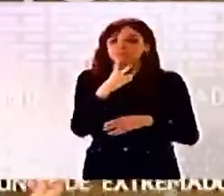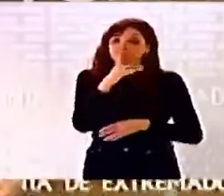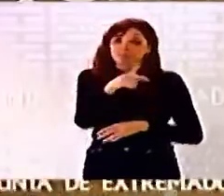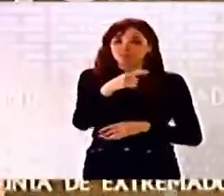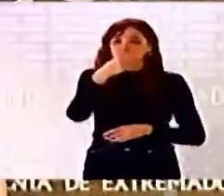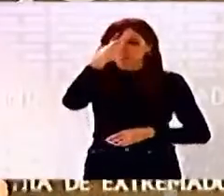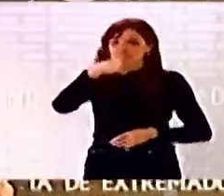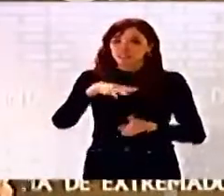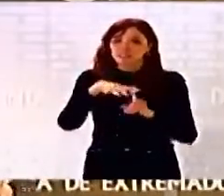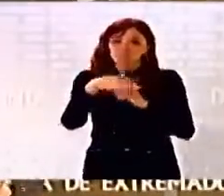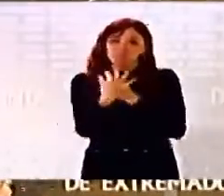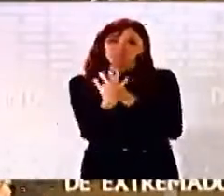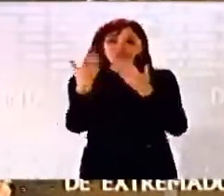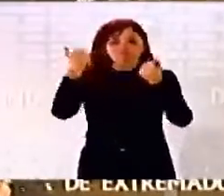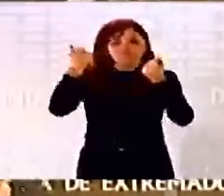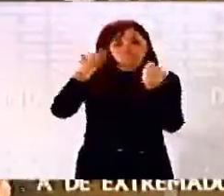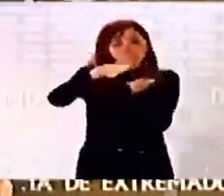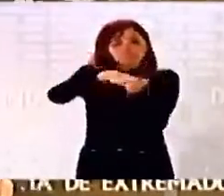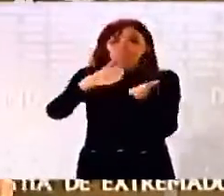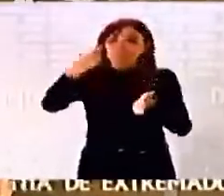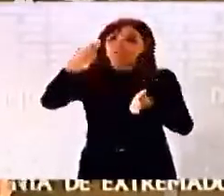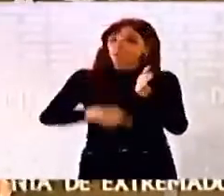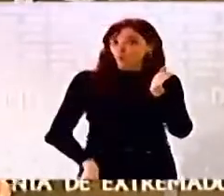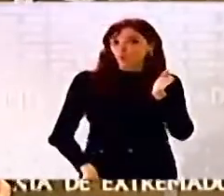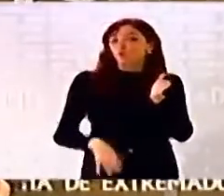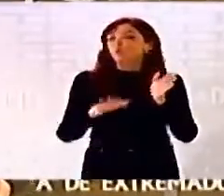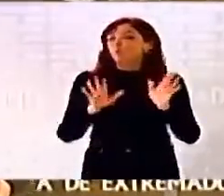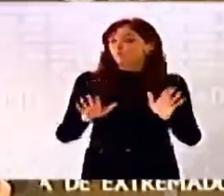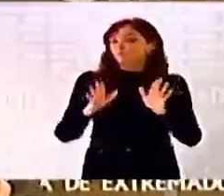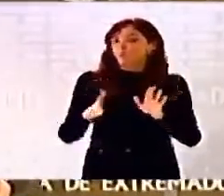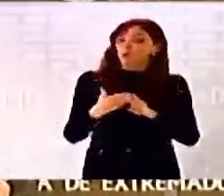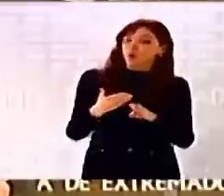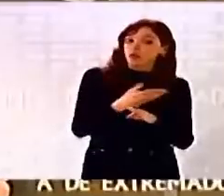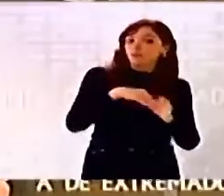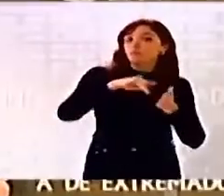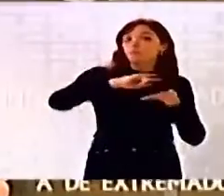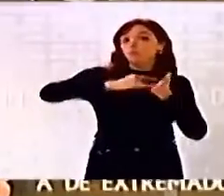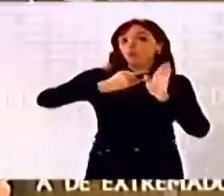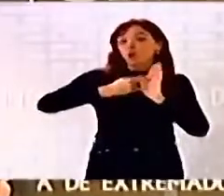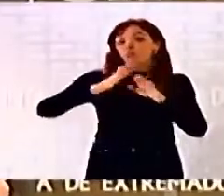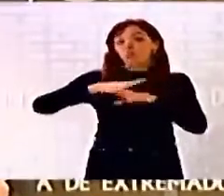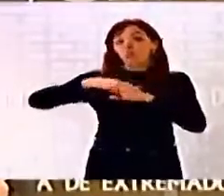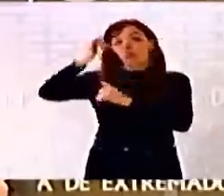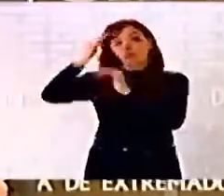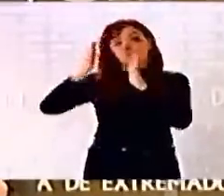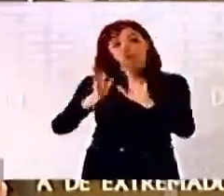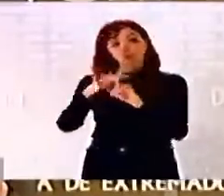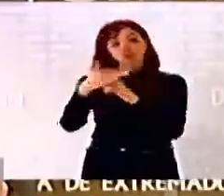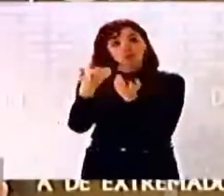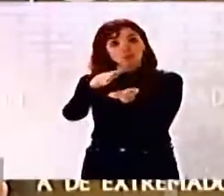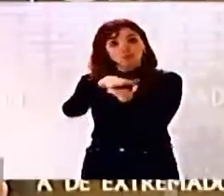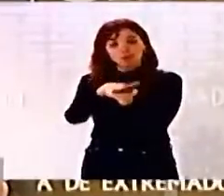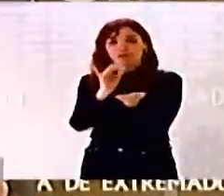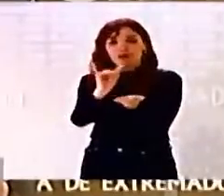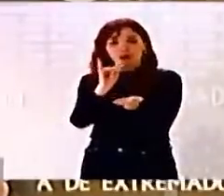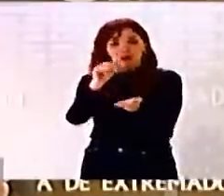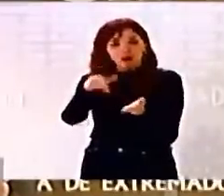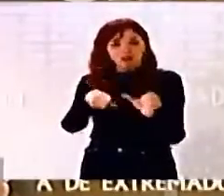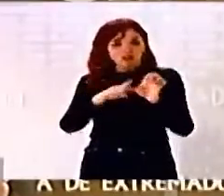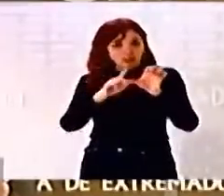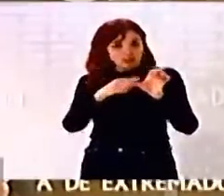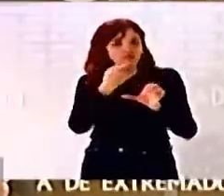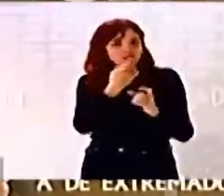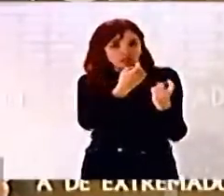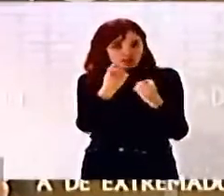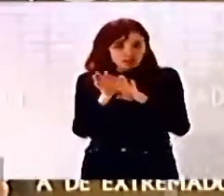duro, pero que para eso tenemos el programa de atención al duelo en la Comunidad Autónoma de Extremadura. En